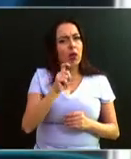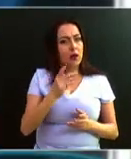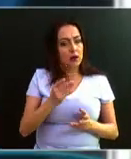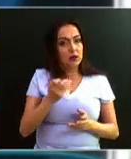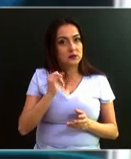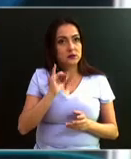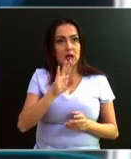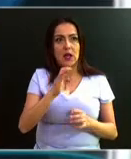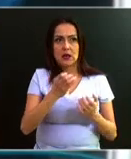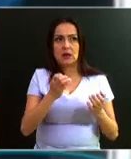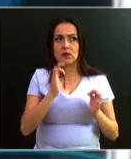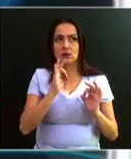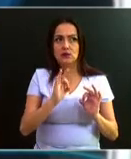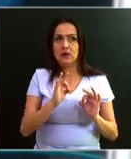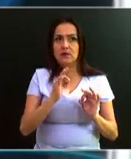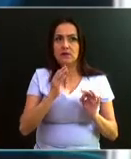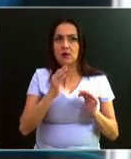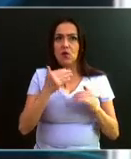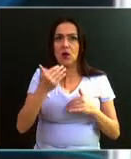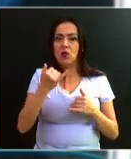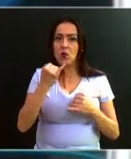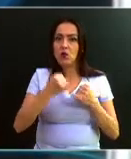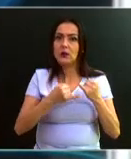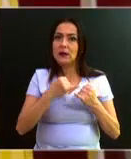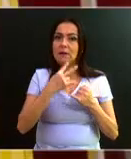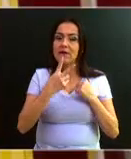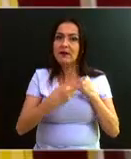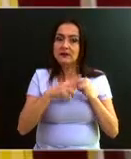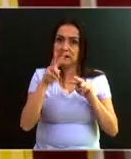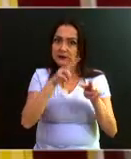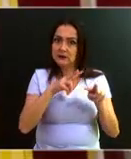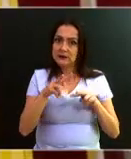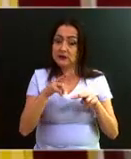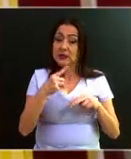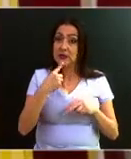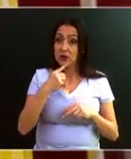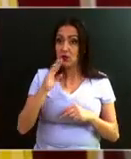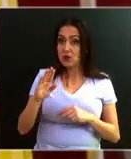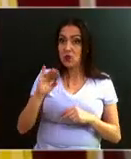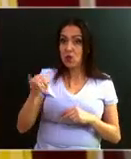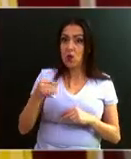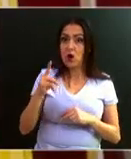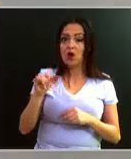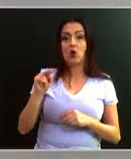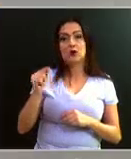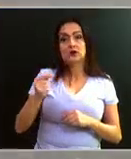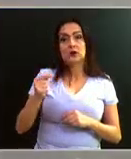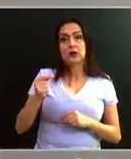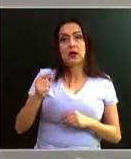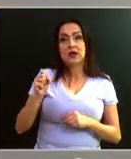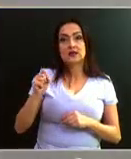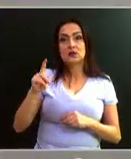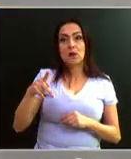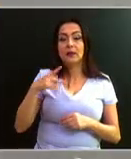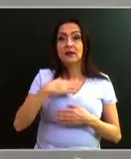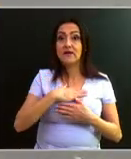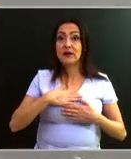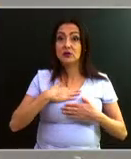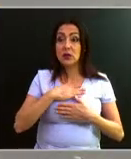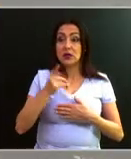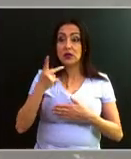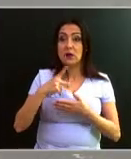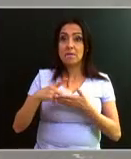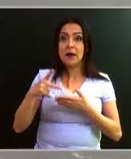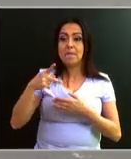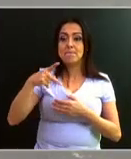si el equipo está en mantenimiento, cuándo fue la última inspección. Según indicó Juan González de la empresa Stop Diversiones, ellos pagan